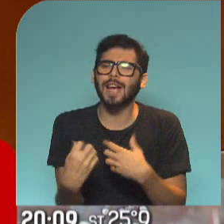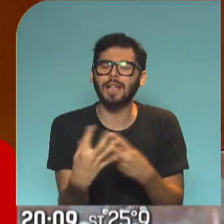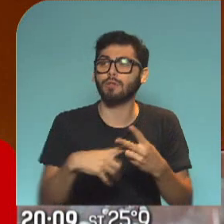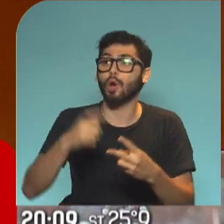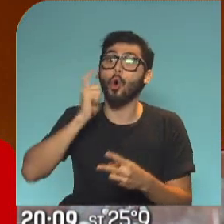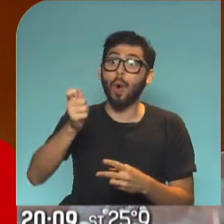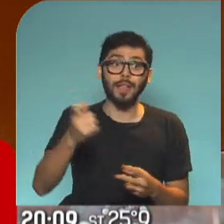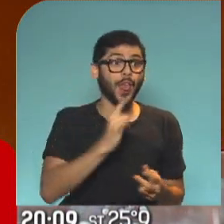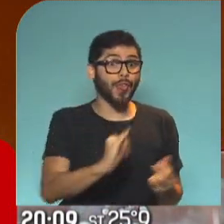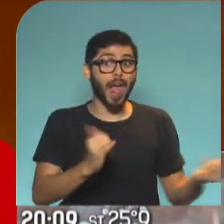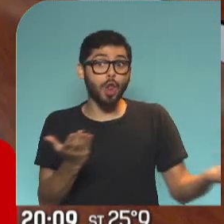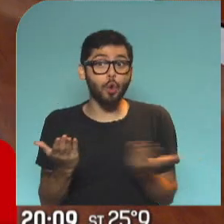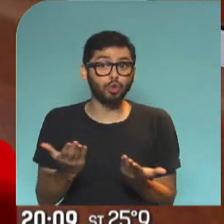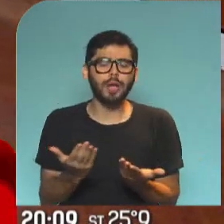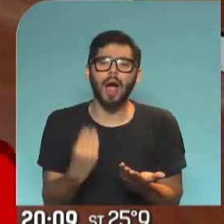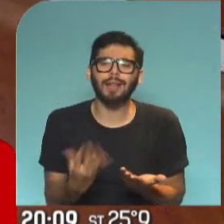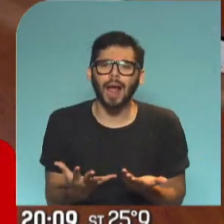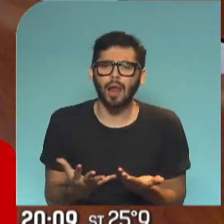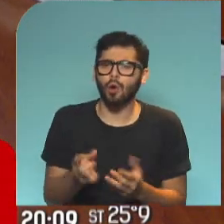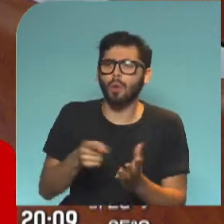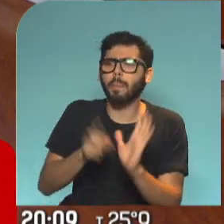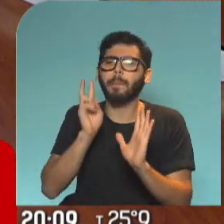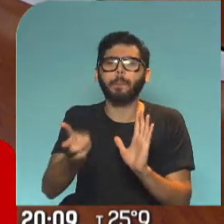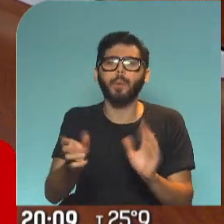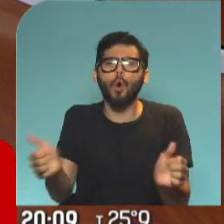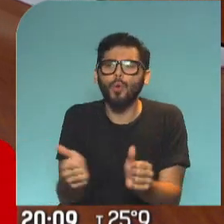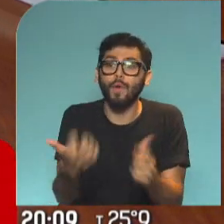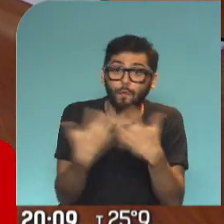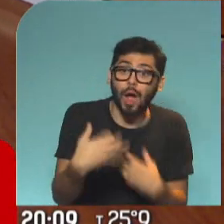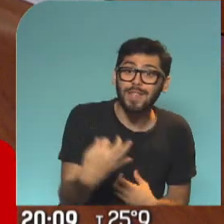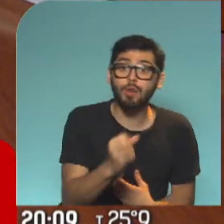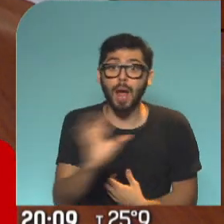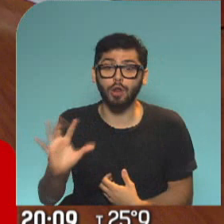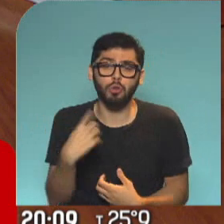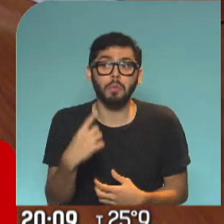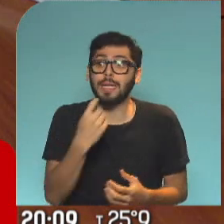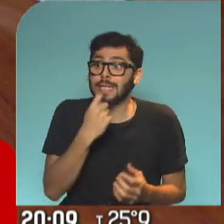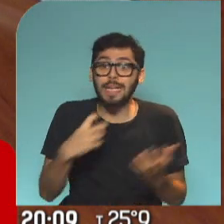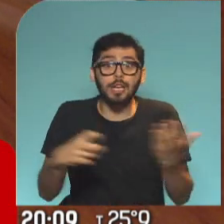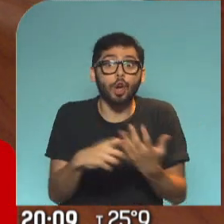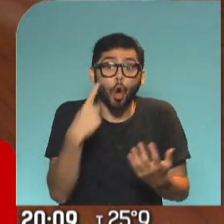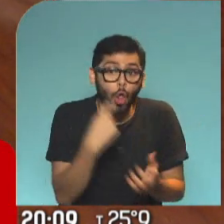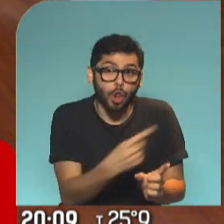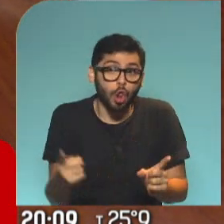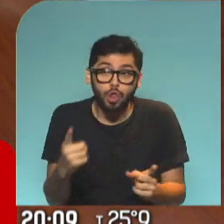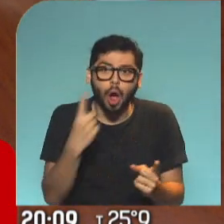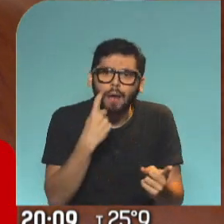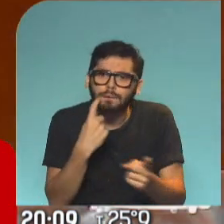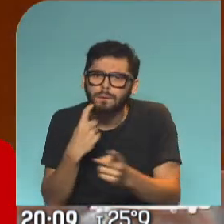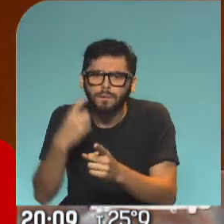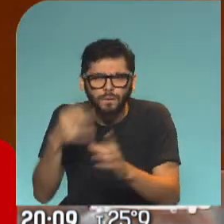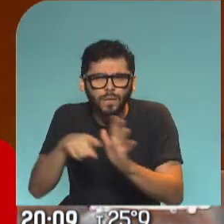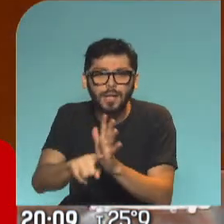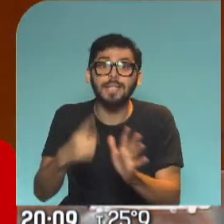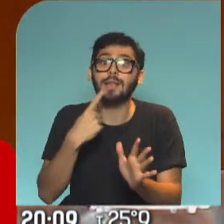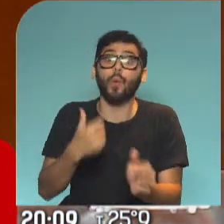ante una denuncia cómo funcionan las restricciones y como si eso funciona bien como creemos que va a funcionar vamos a construir una herramienta para